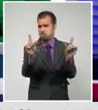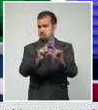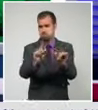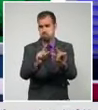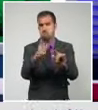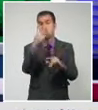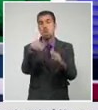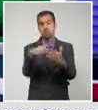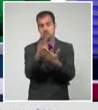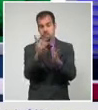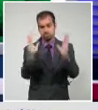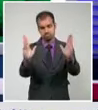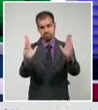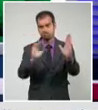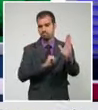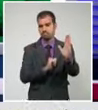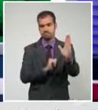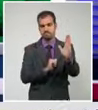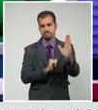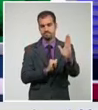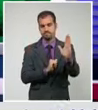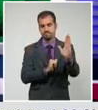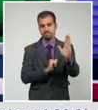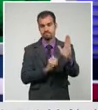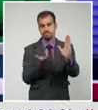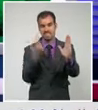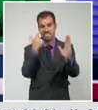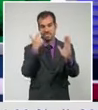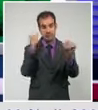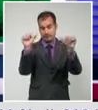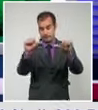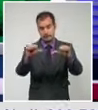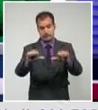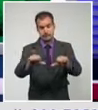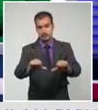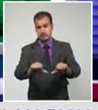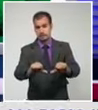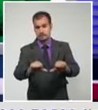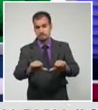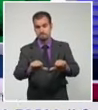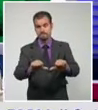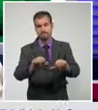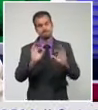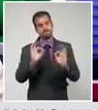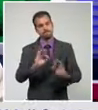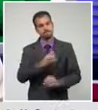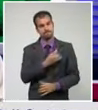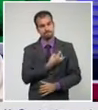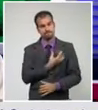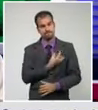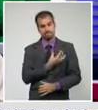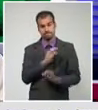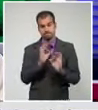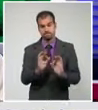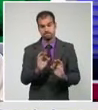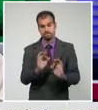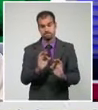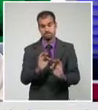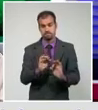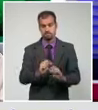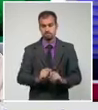tuvo una evolución un tanto tórpida y lamentablemente en un momento